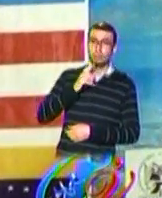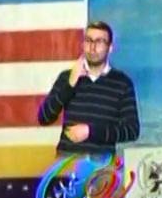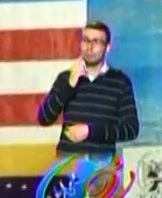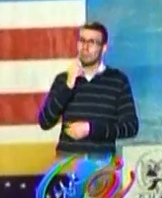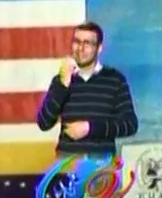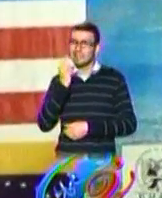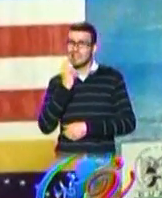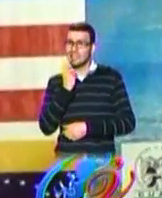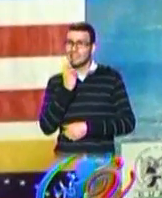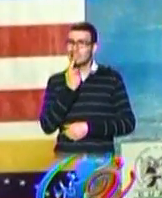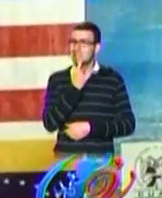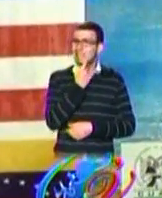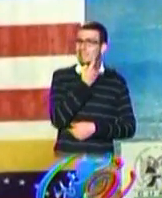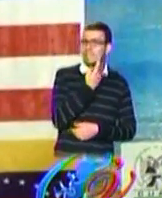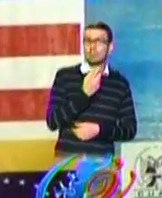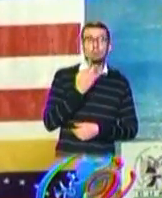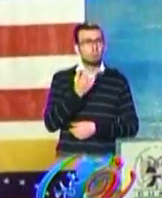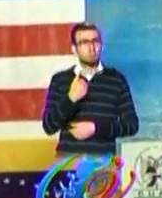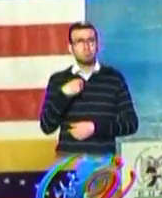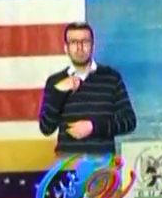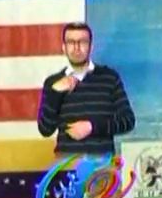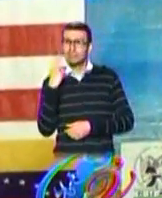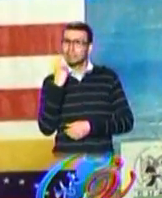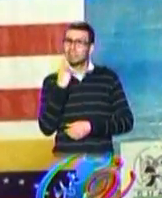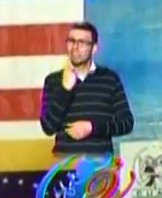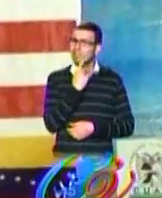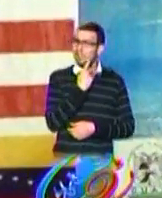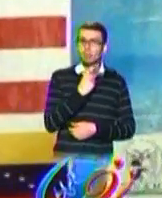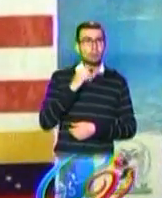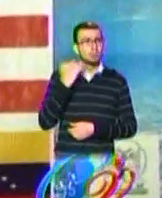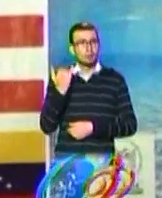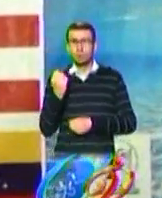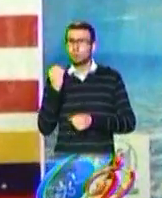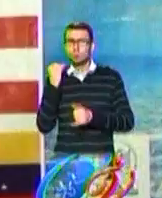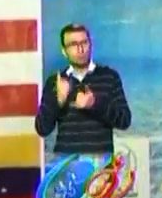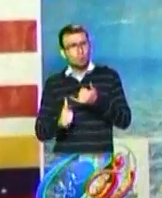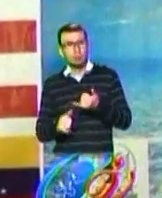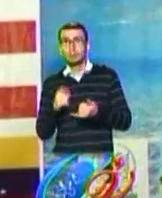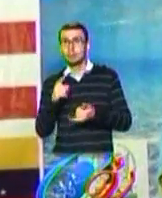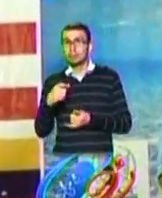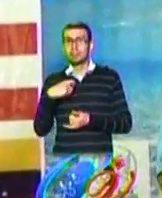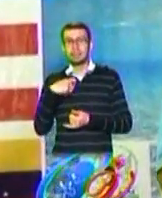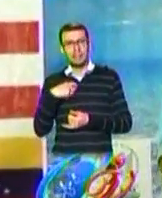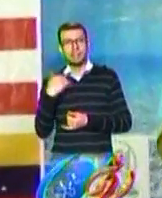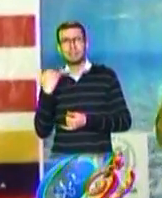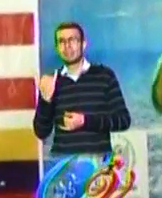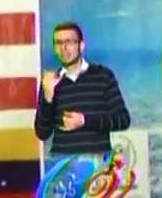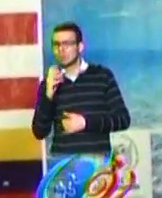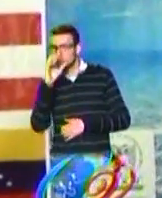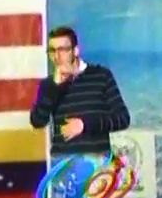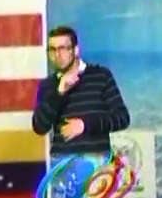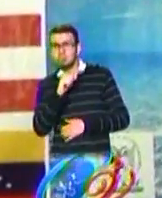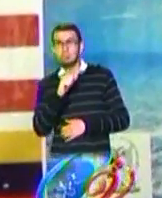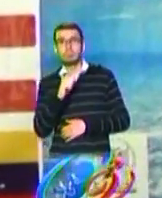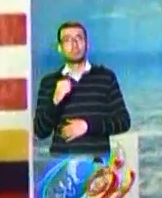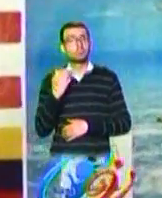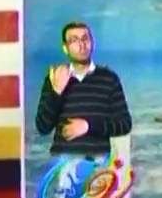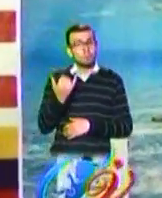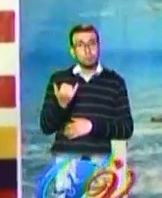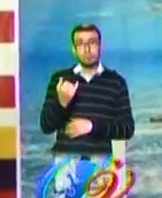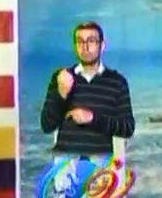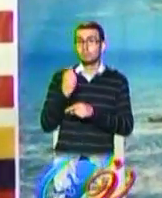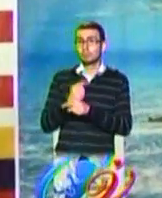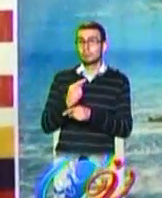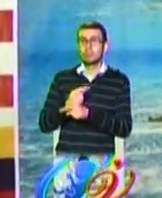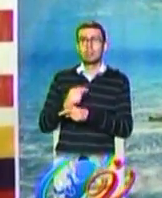amalgama, mercurio, en la parte, la última, ya ven ustedes mejor la pieza dentaria. La onda